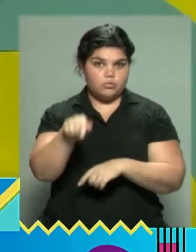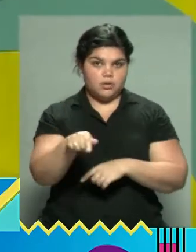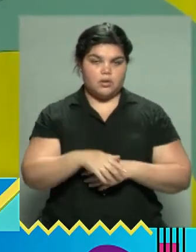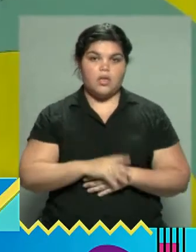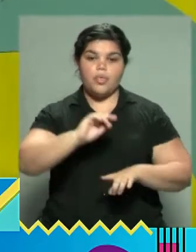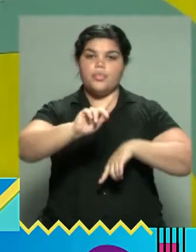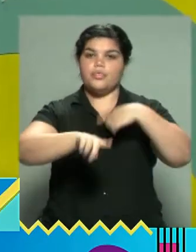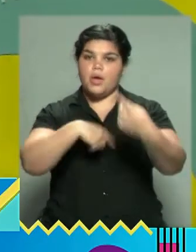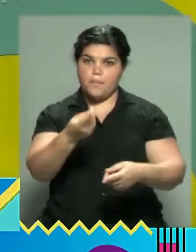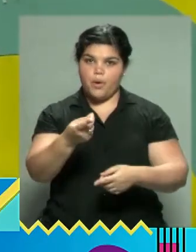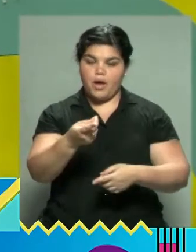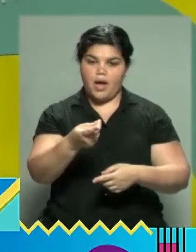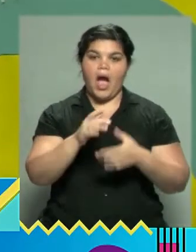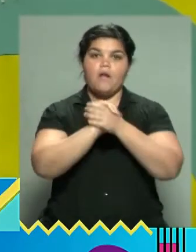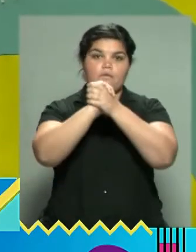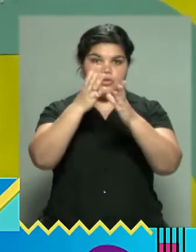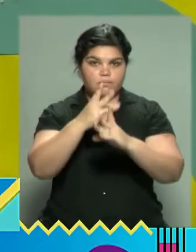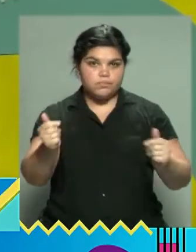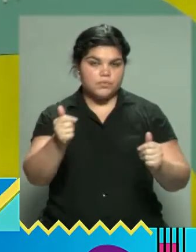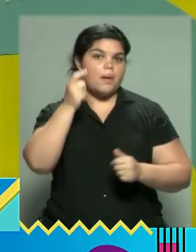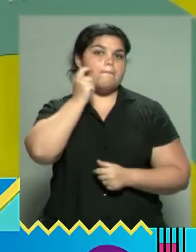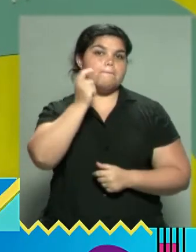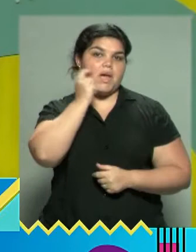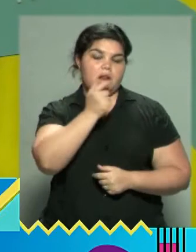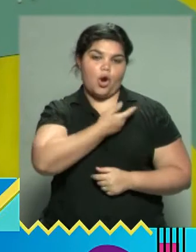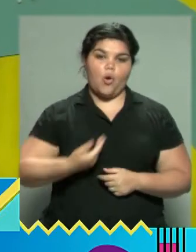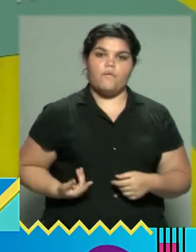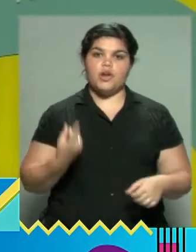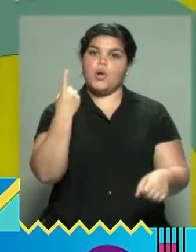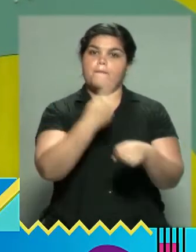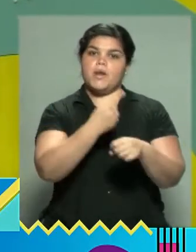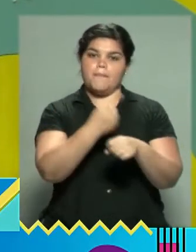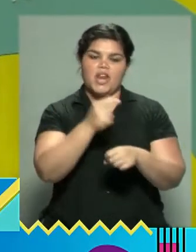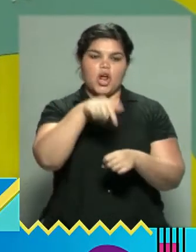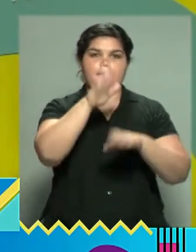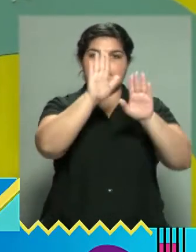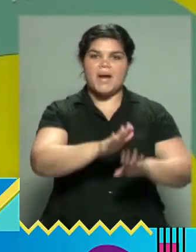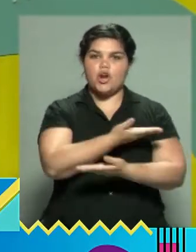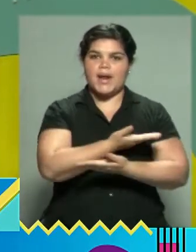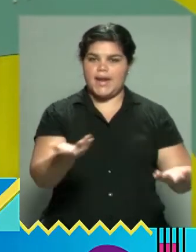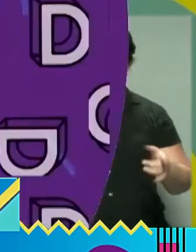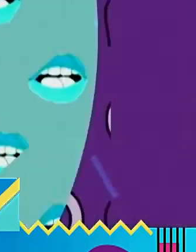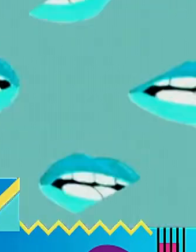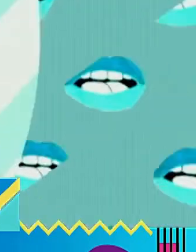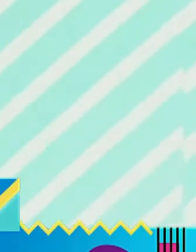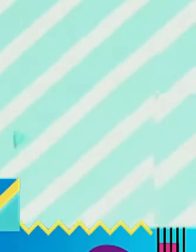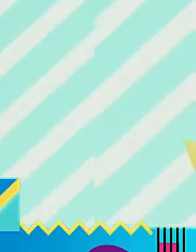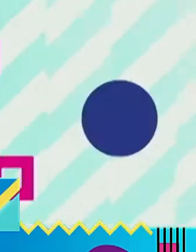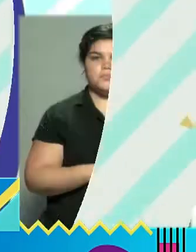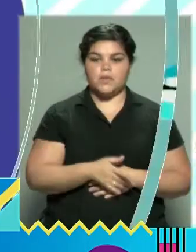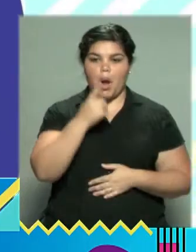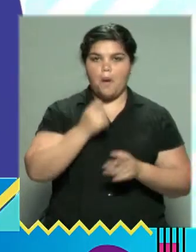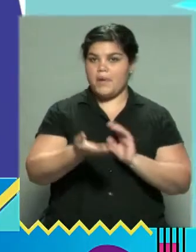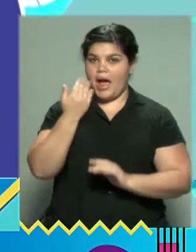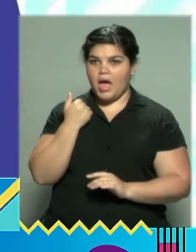digamos, viene Menem. Menem en su primer gobierno no tuvo ningún paro general. A Ubaldini claramente, digamos,